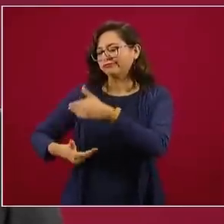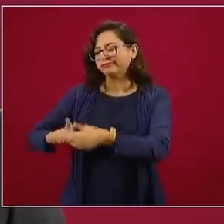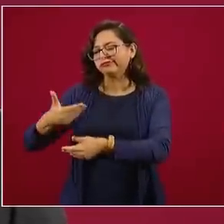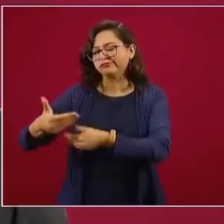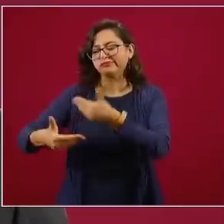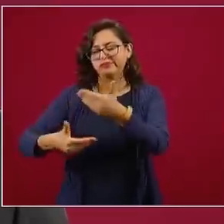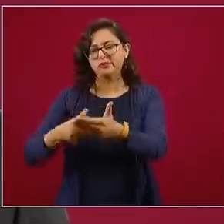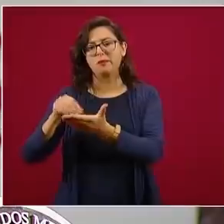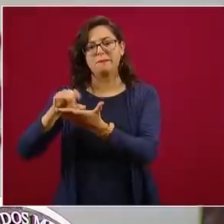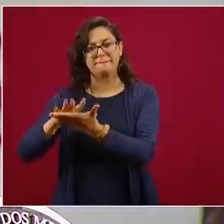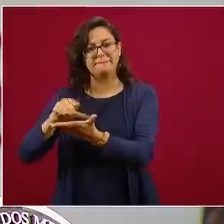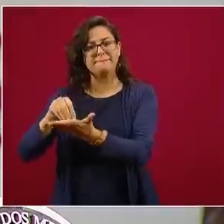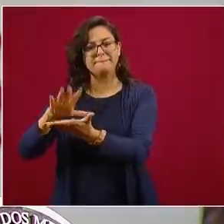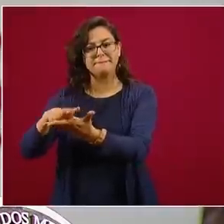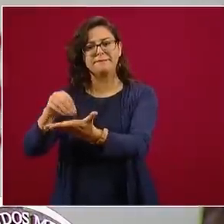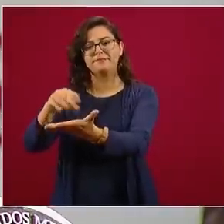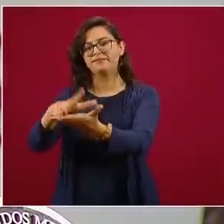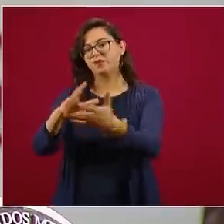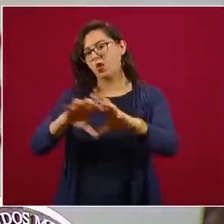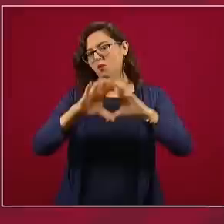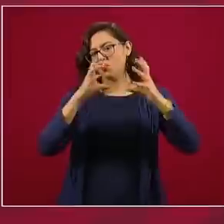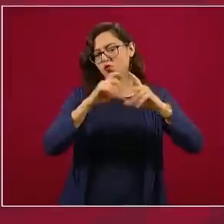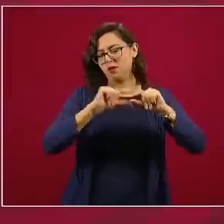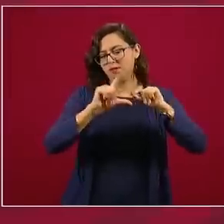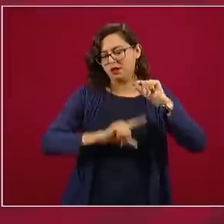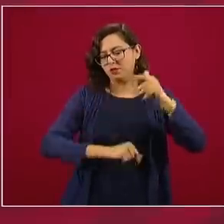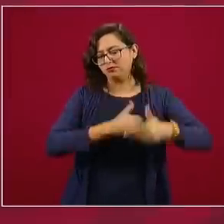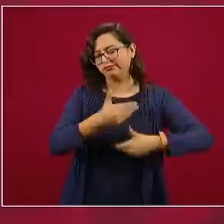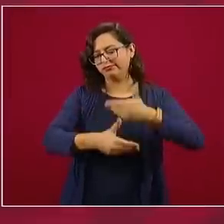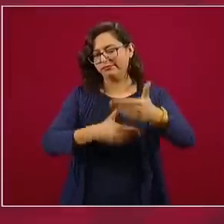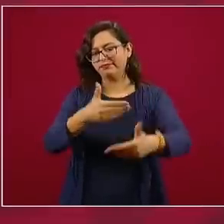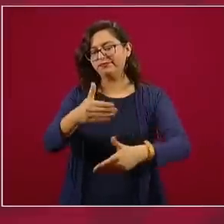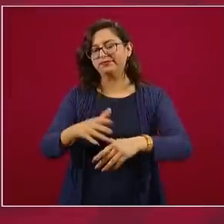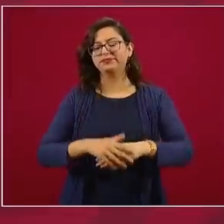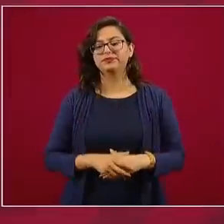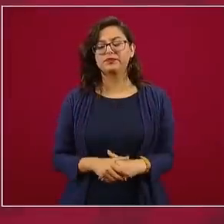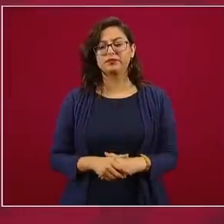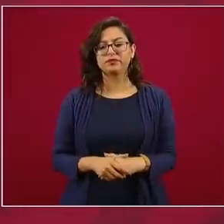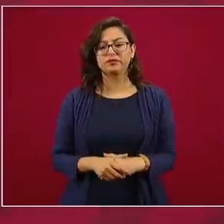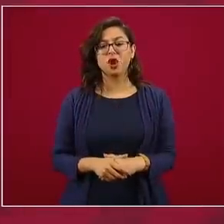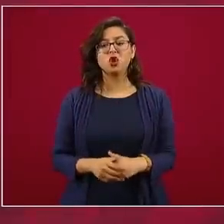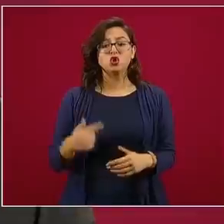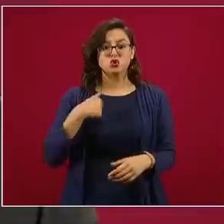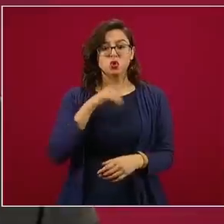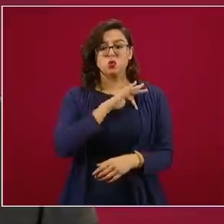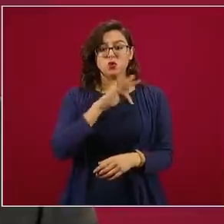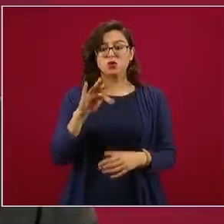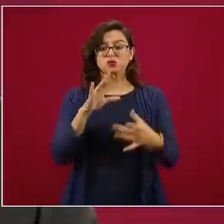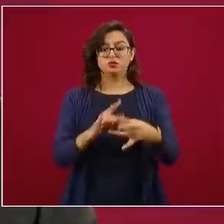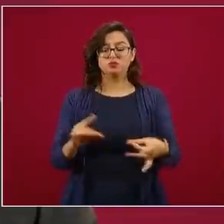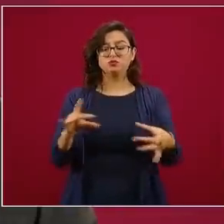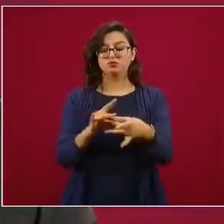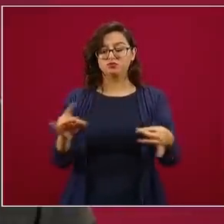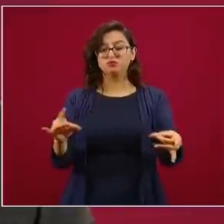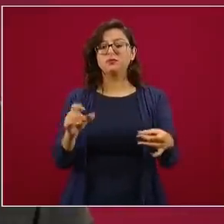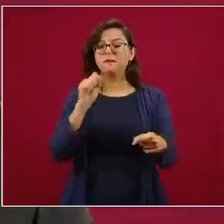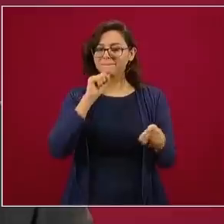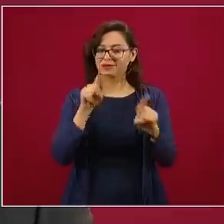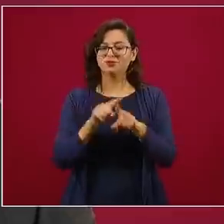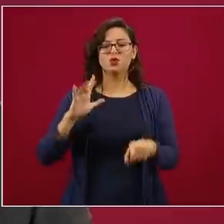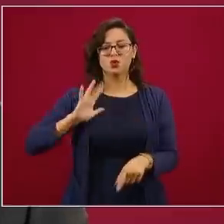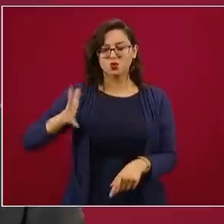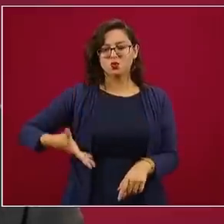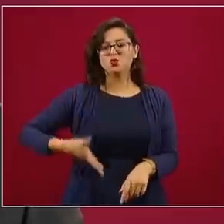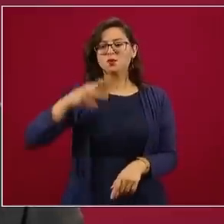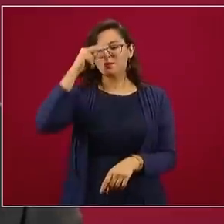en México, de acuerdo al avance del conocimiento científico. Un dato que puedo decir ahorita, porque es también orgullo de México,